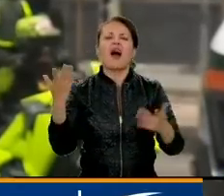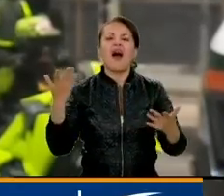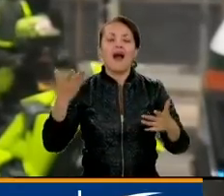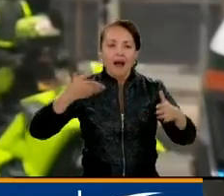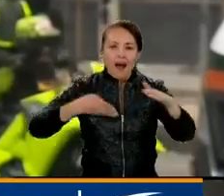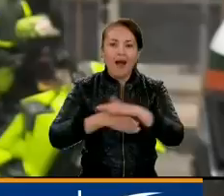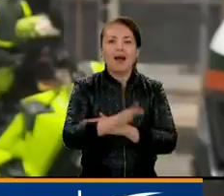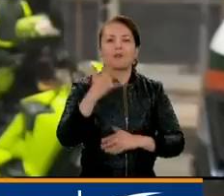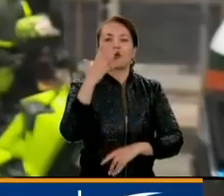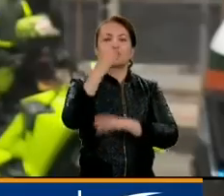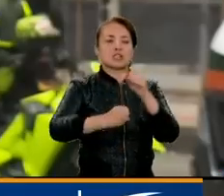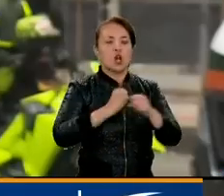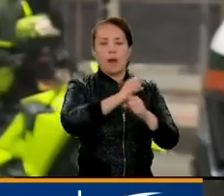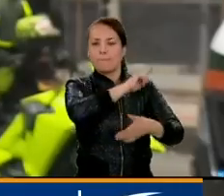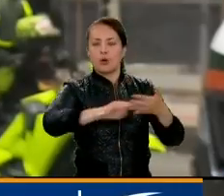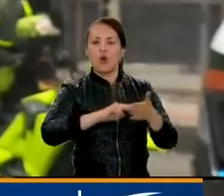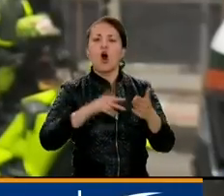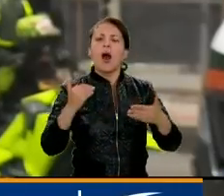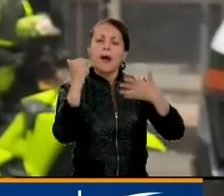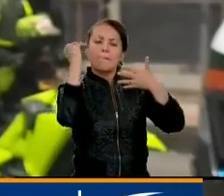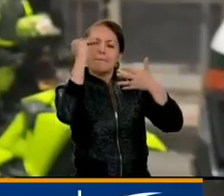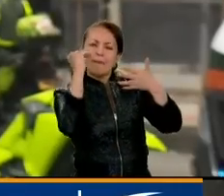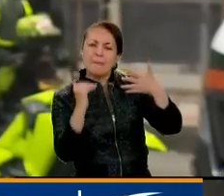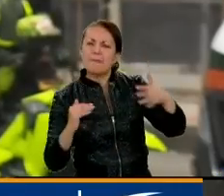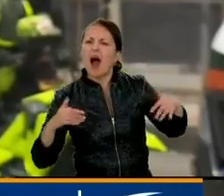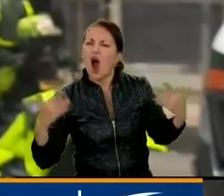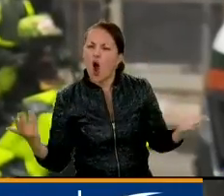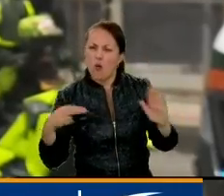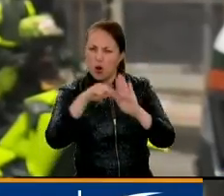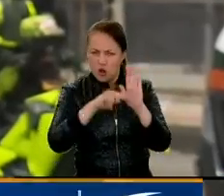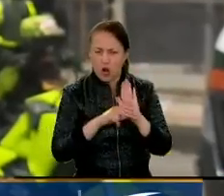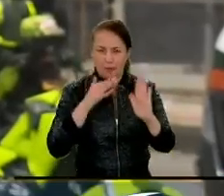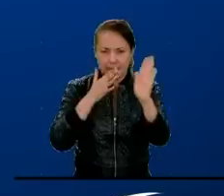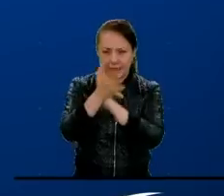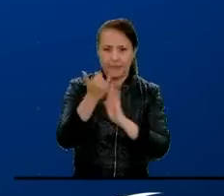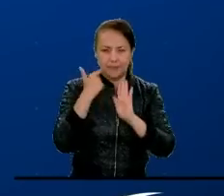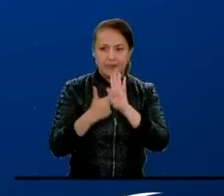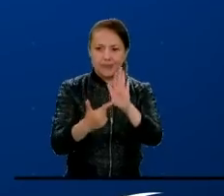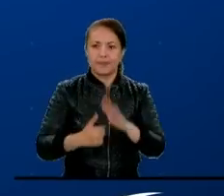hasta por 5 años. El ABC de cómo funciona esta norma a continuación.